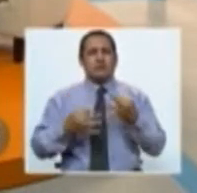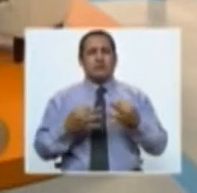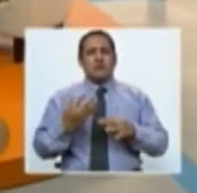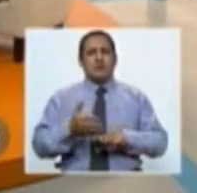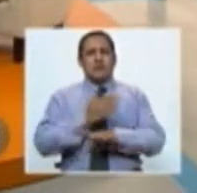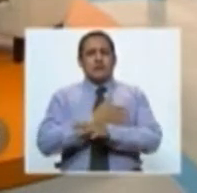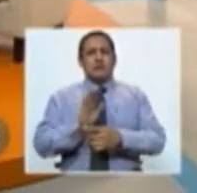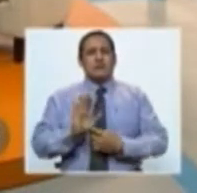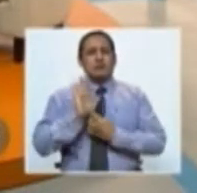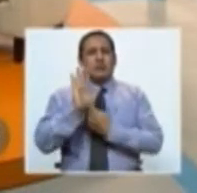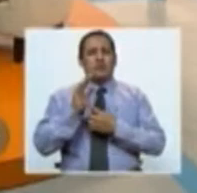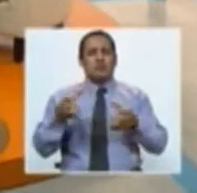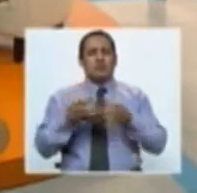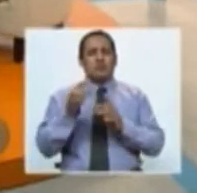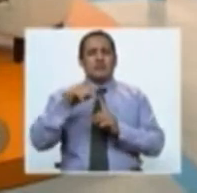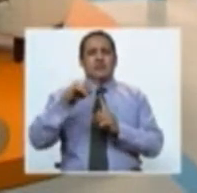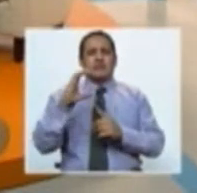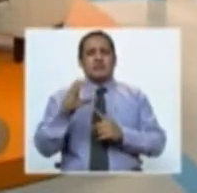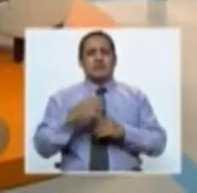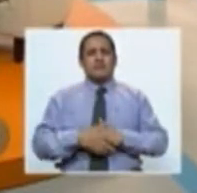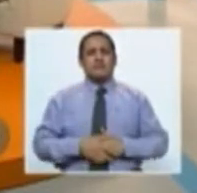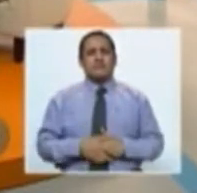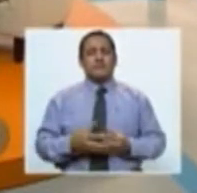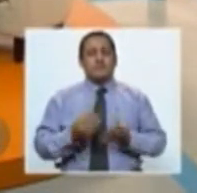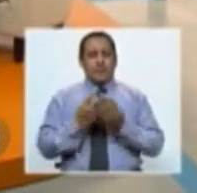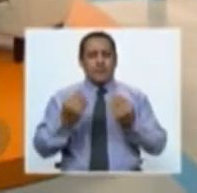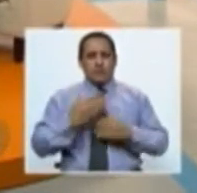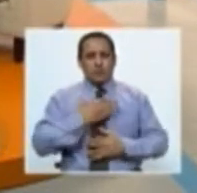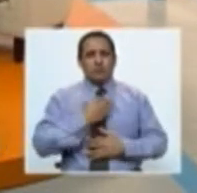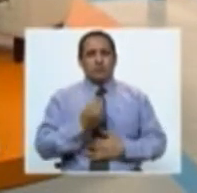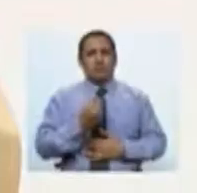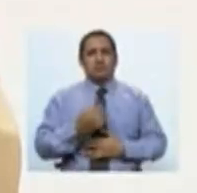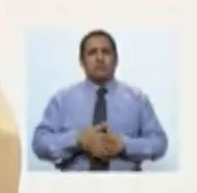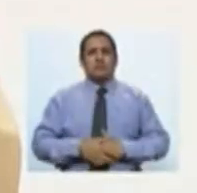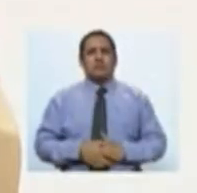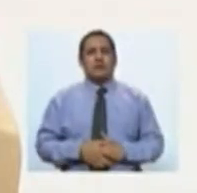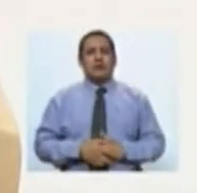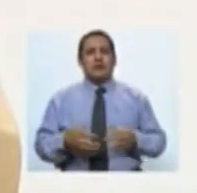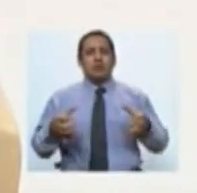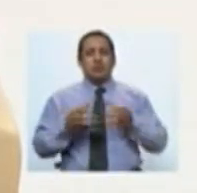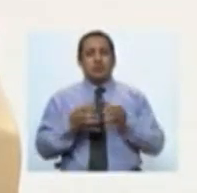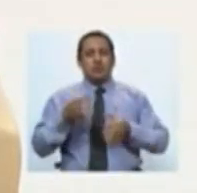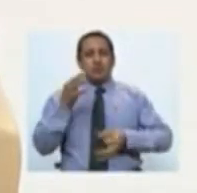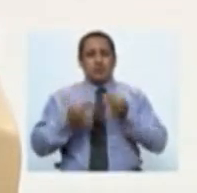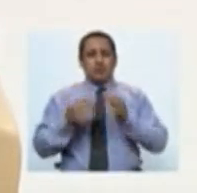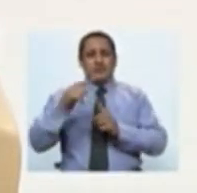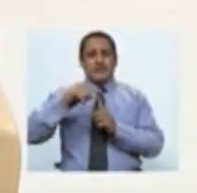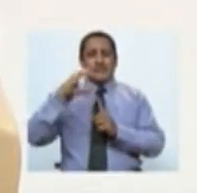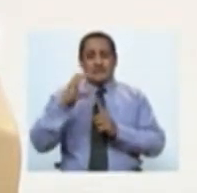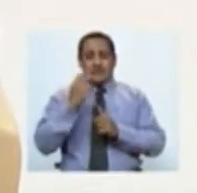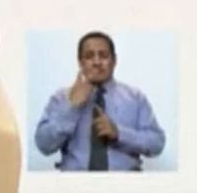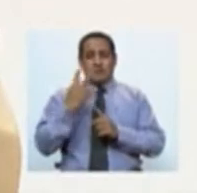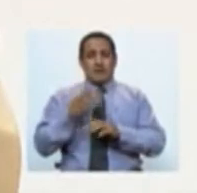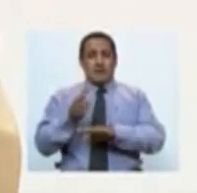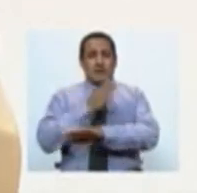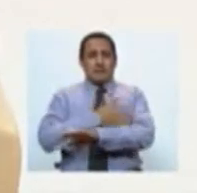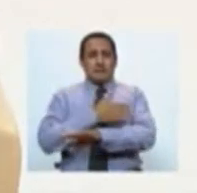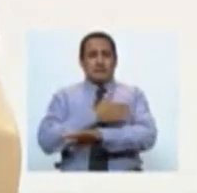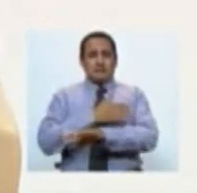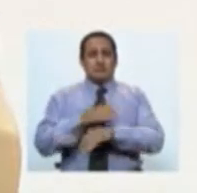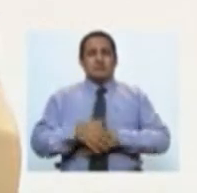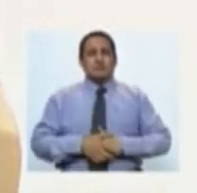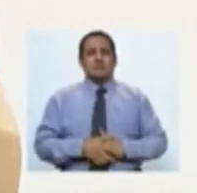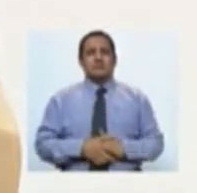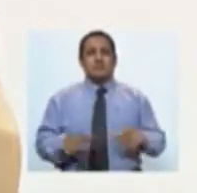que nos ha deparado el tribunal. Con el mayor gusto. El Tribunal Constitucional en esta sentencia